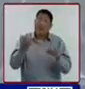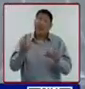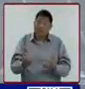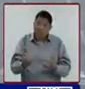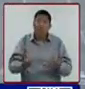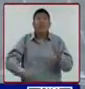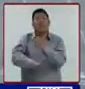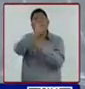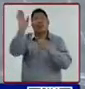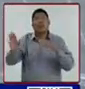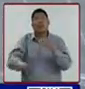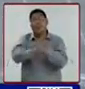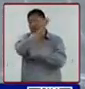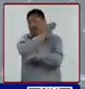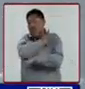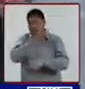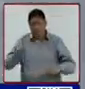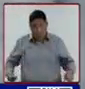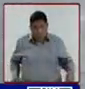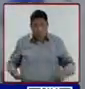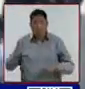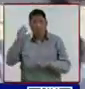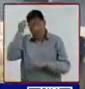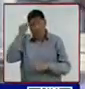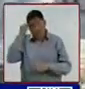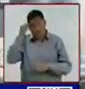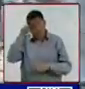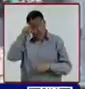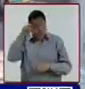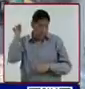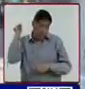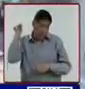gobierno del presidente Luis Arce Catacora.